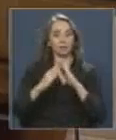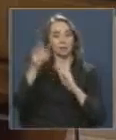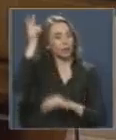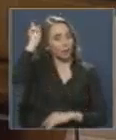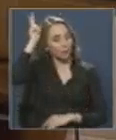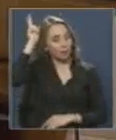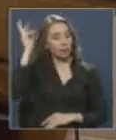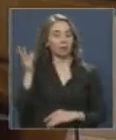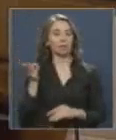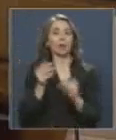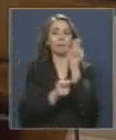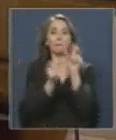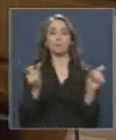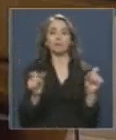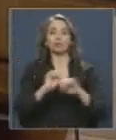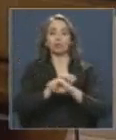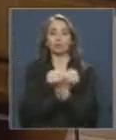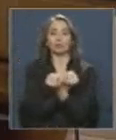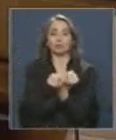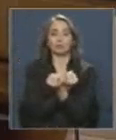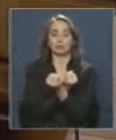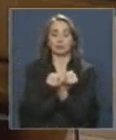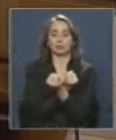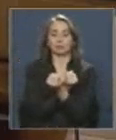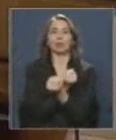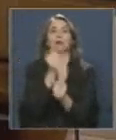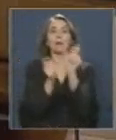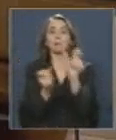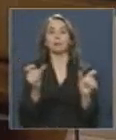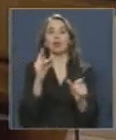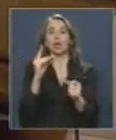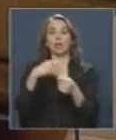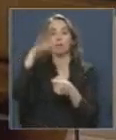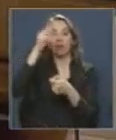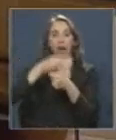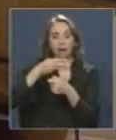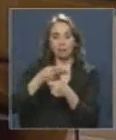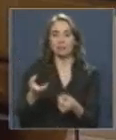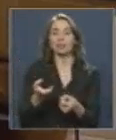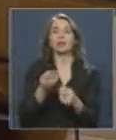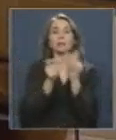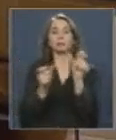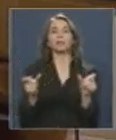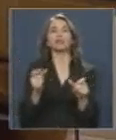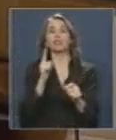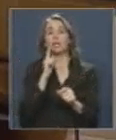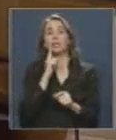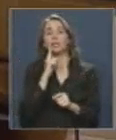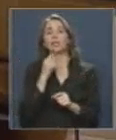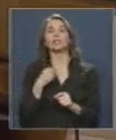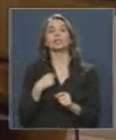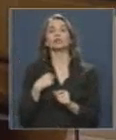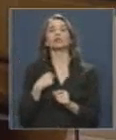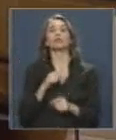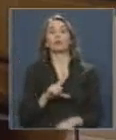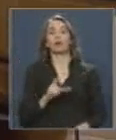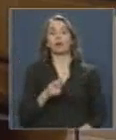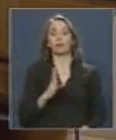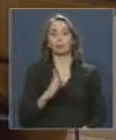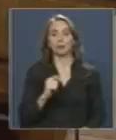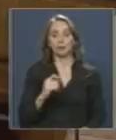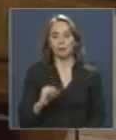indígenas, personas privadas de libertad, personas mayores, personas con identidades de género o orientaciones sexuales